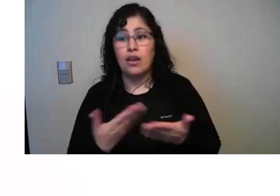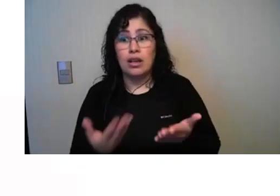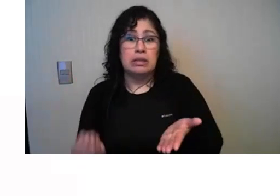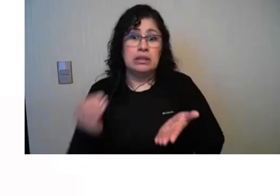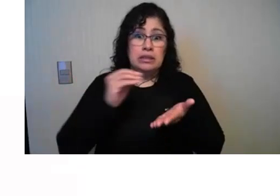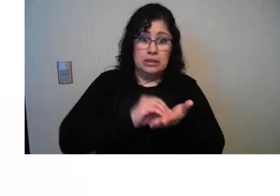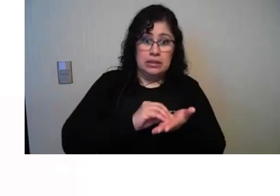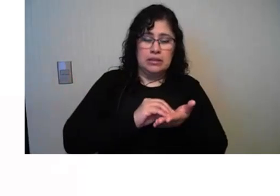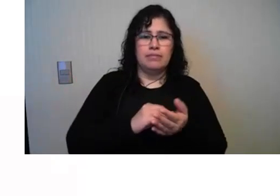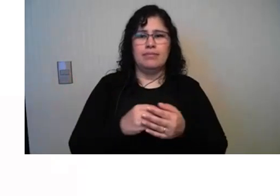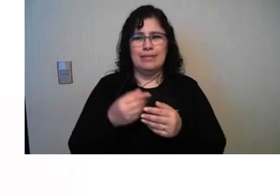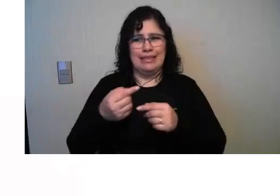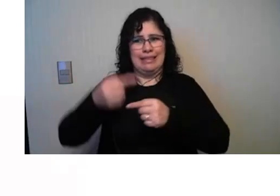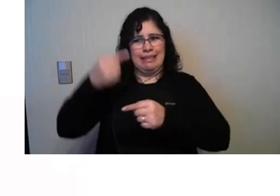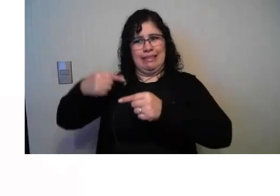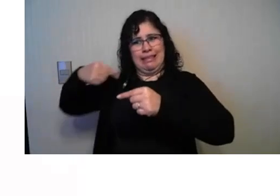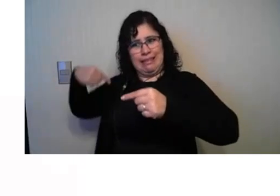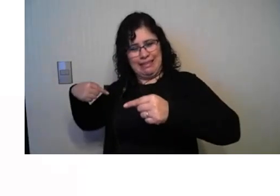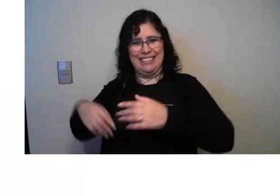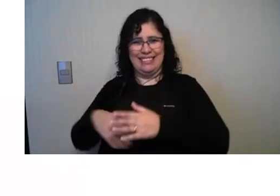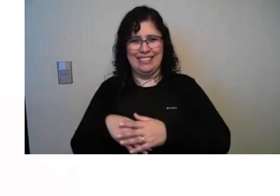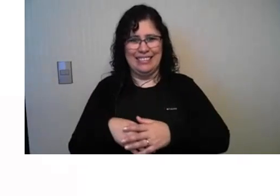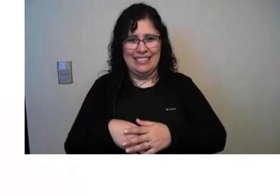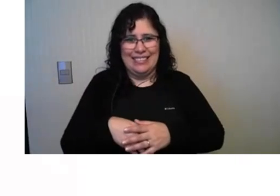a retroceder un punto, esto